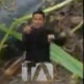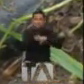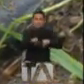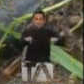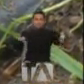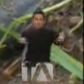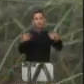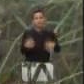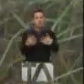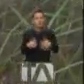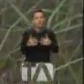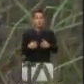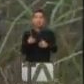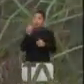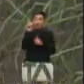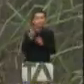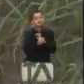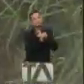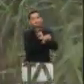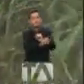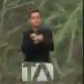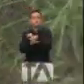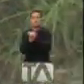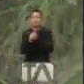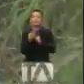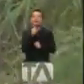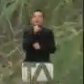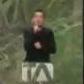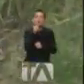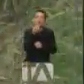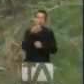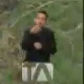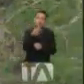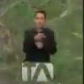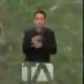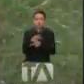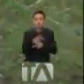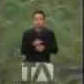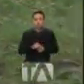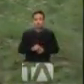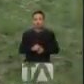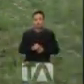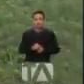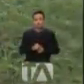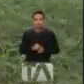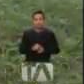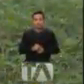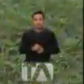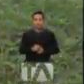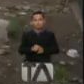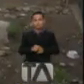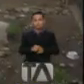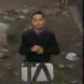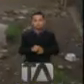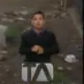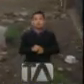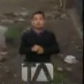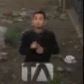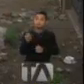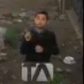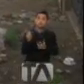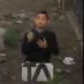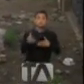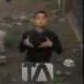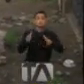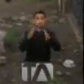Esto en tiempos en los que se hace campaña para cuidar este bien natural. En este pasaje,